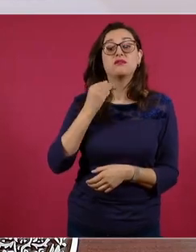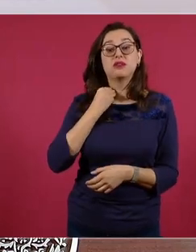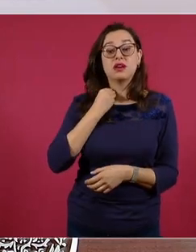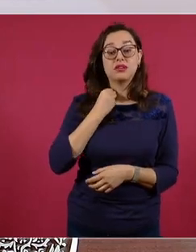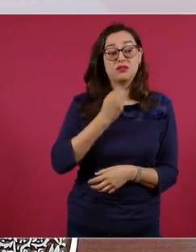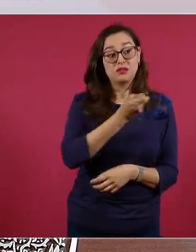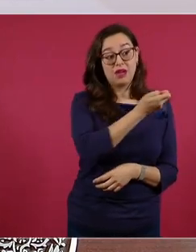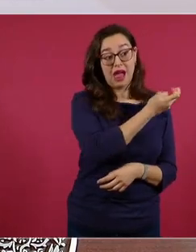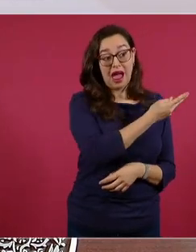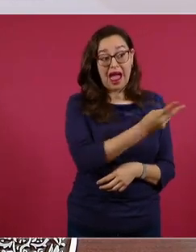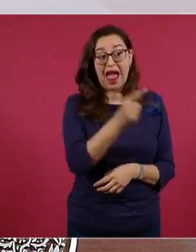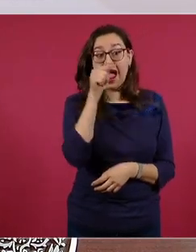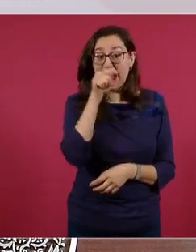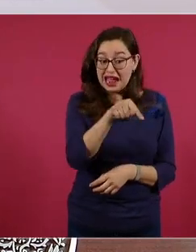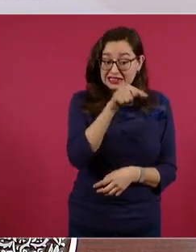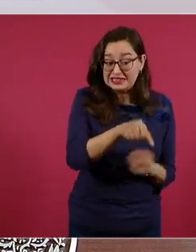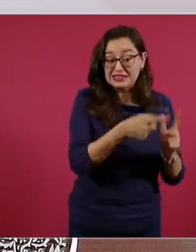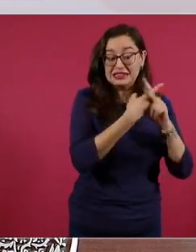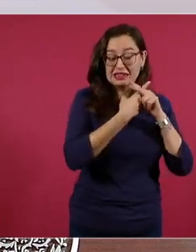Un día,